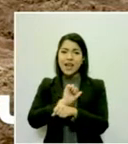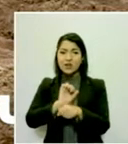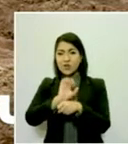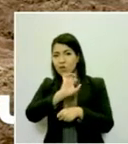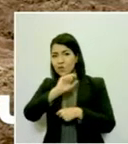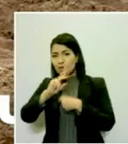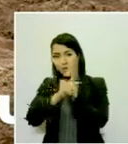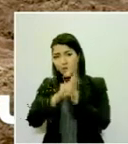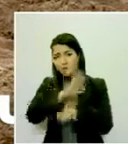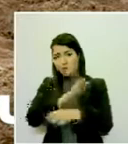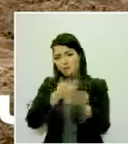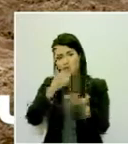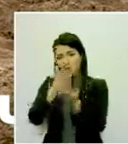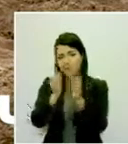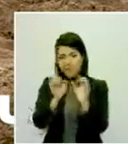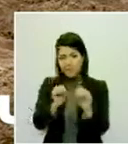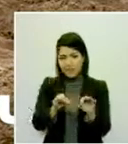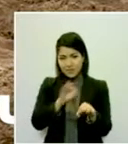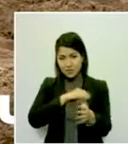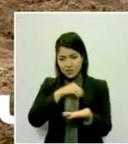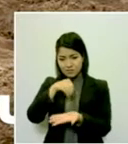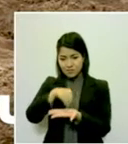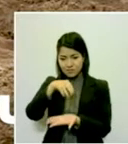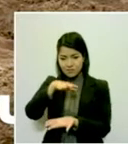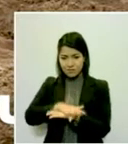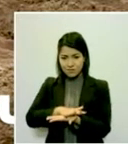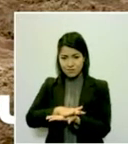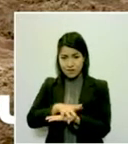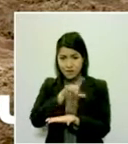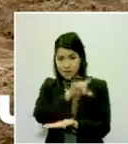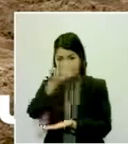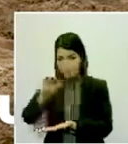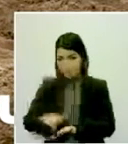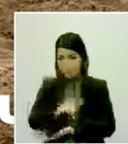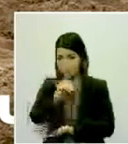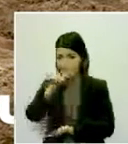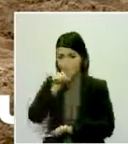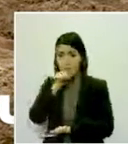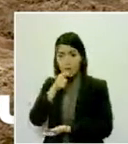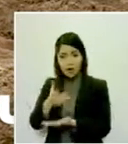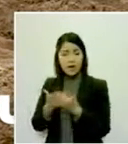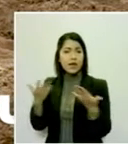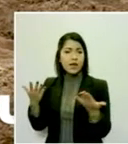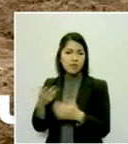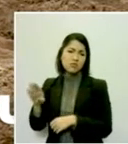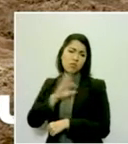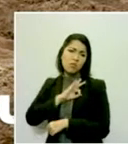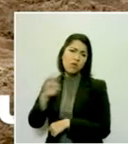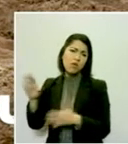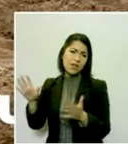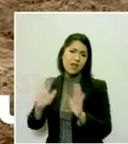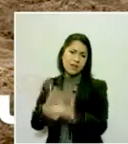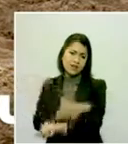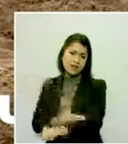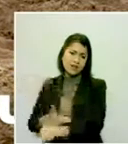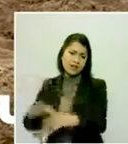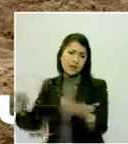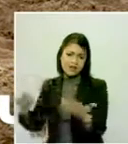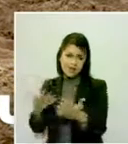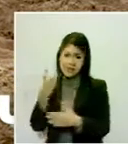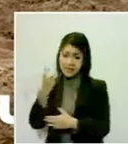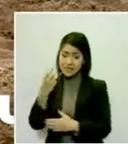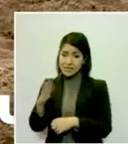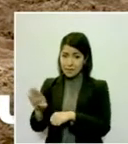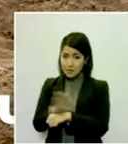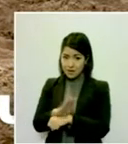regularizado, es que asistan, que hagan su cita y que, bueno, que desde luego puedan contar con este beneficio. Y también recordarles que el